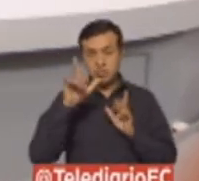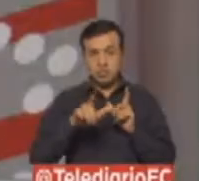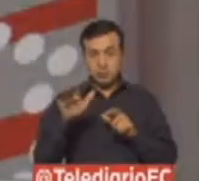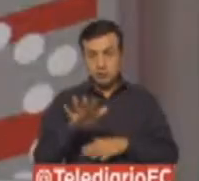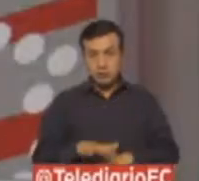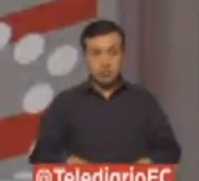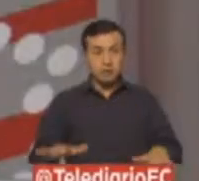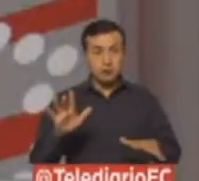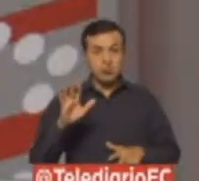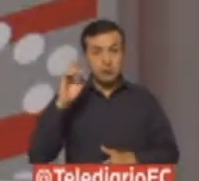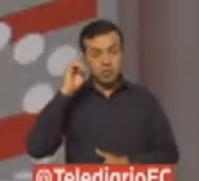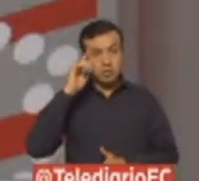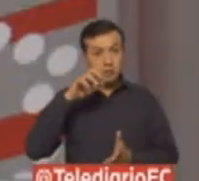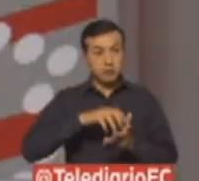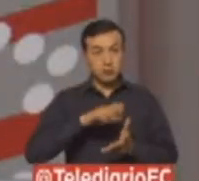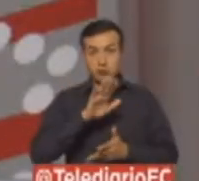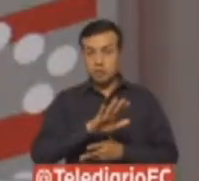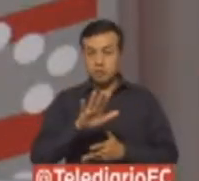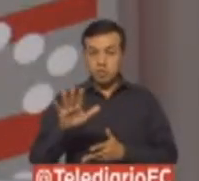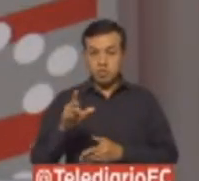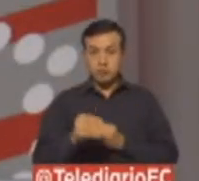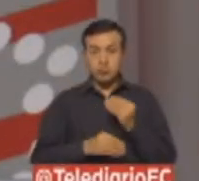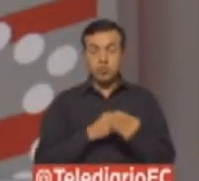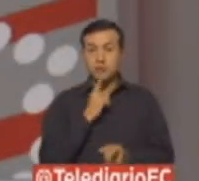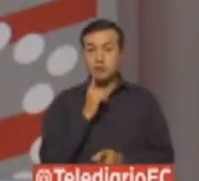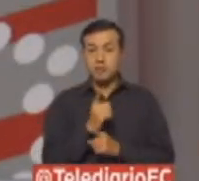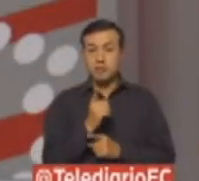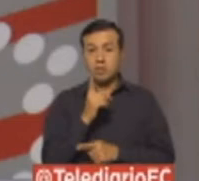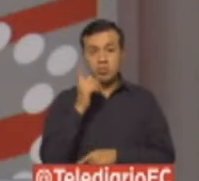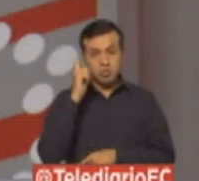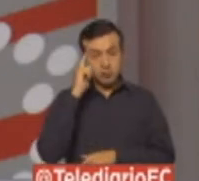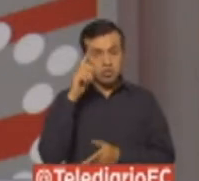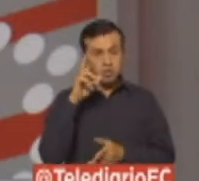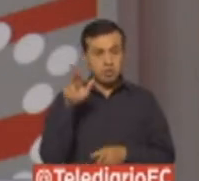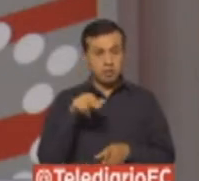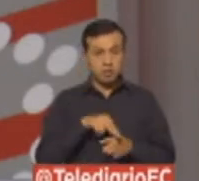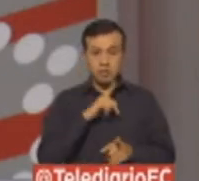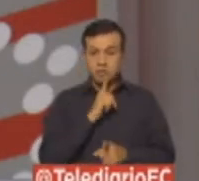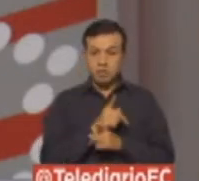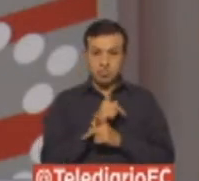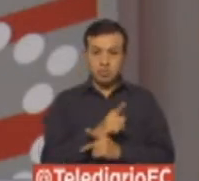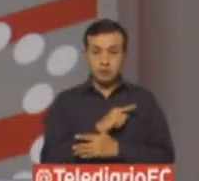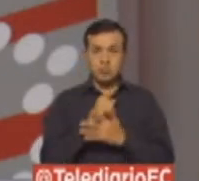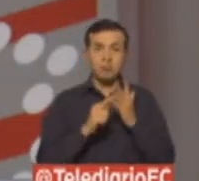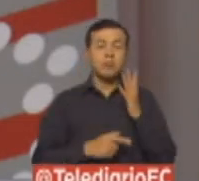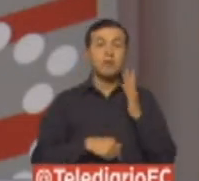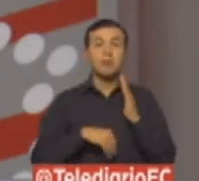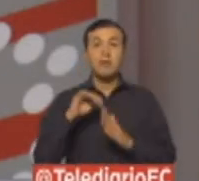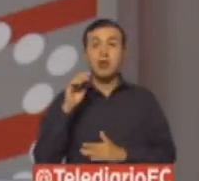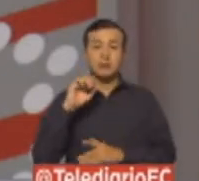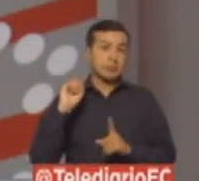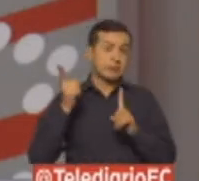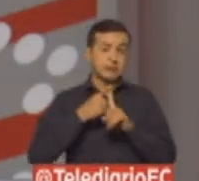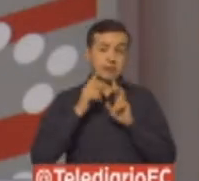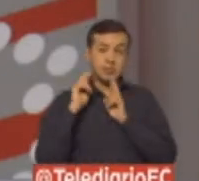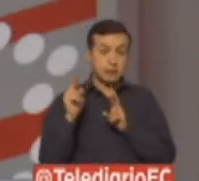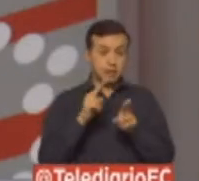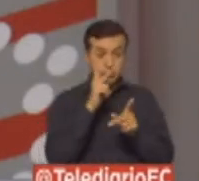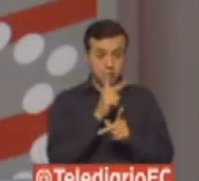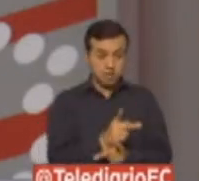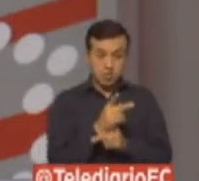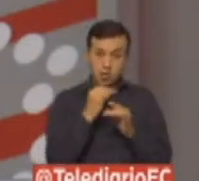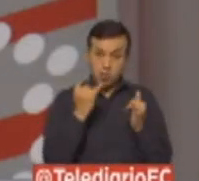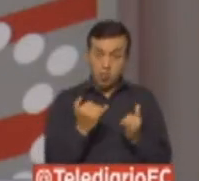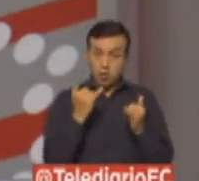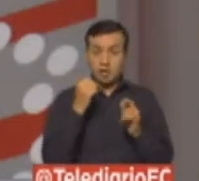ciudadanía desde los gobiernos autónomos descentralizados desde el gobierno nacional para proteger entre otras cosas nuestros ríos por ejemplo este